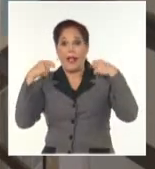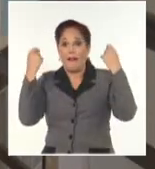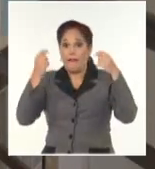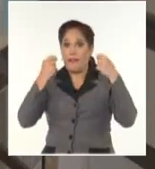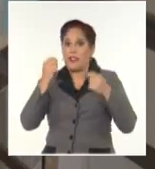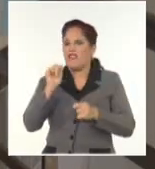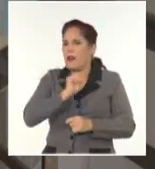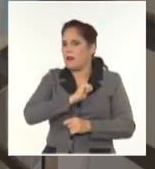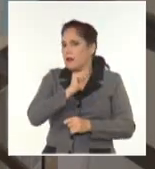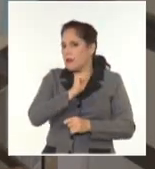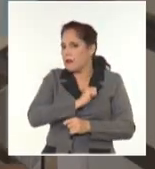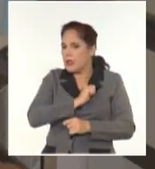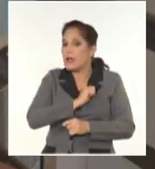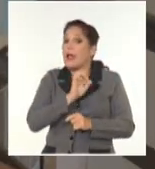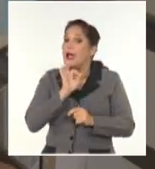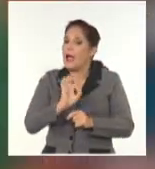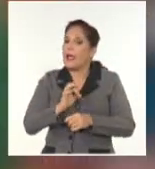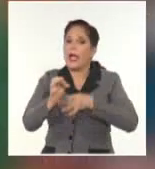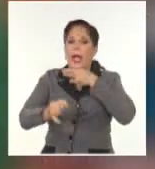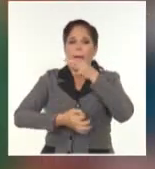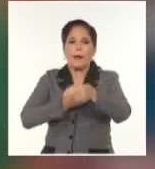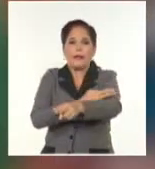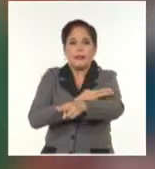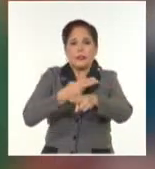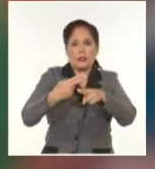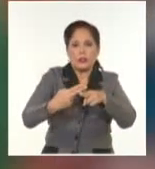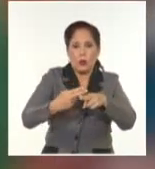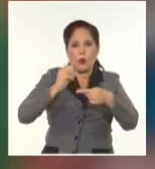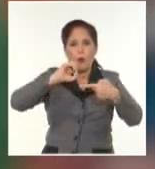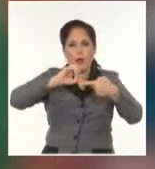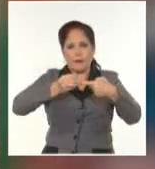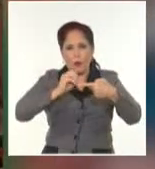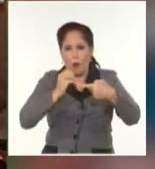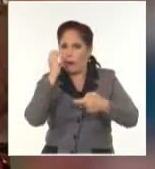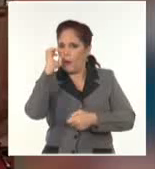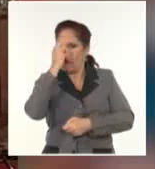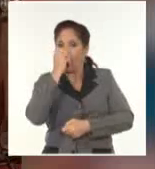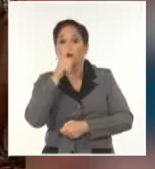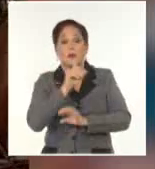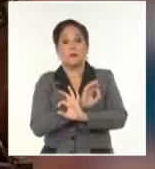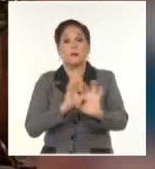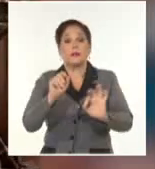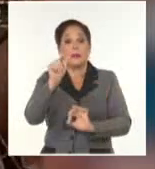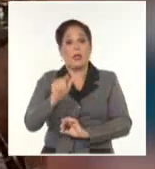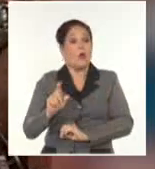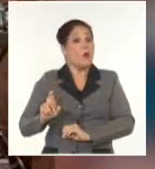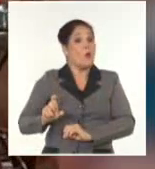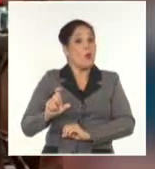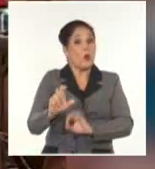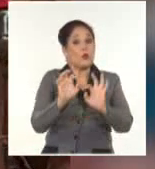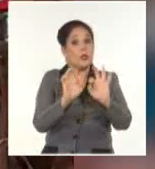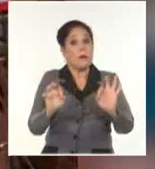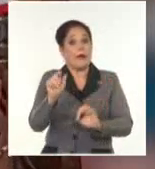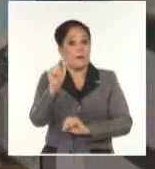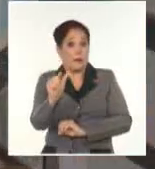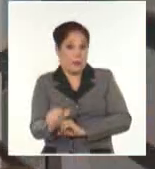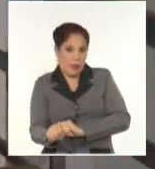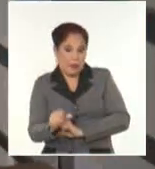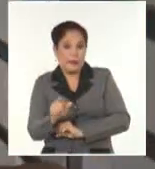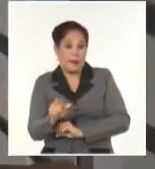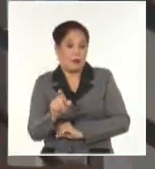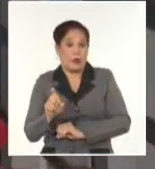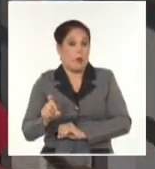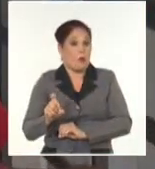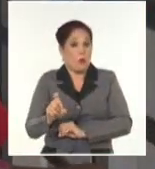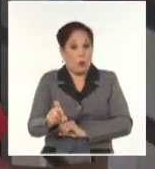también sentar las bases y dar a conocer que somos una especialidad, quizás la última de las artes escénicas, y eso nos ha permitido